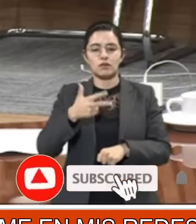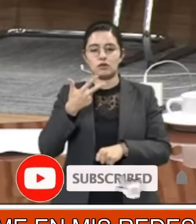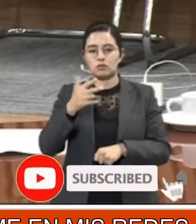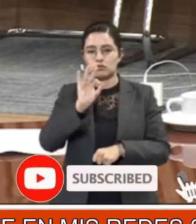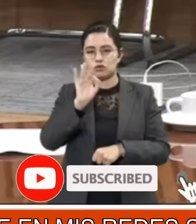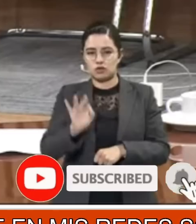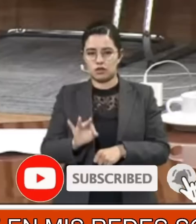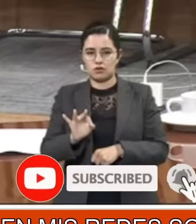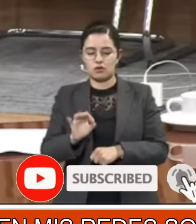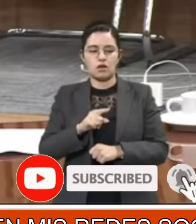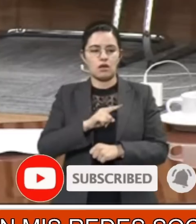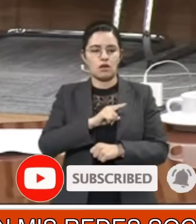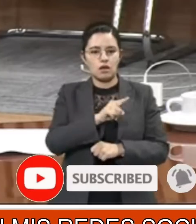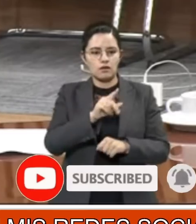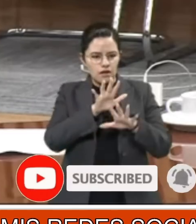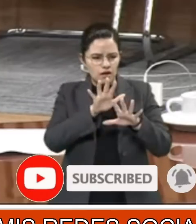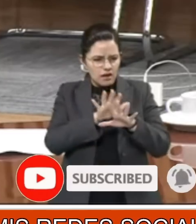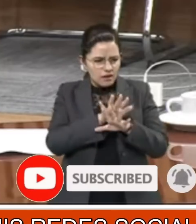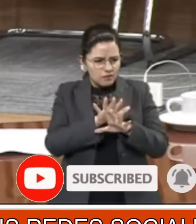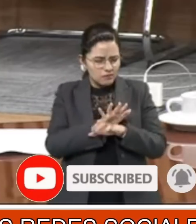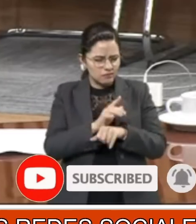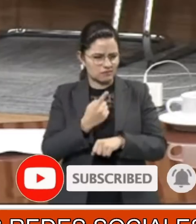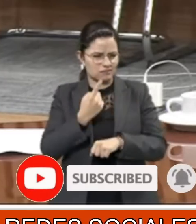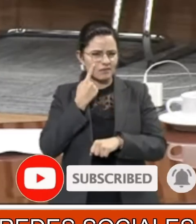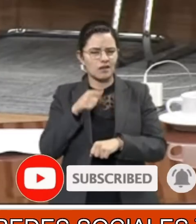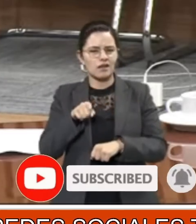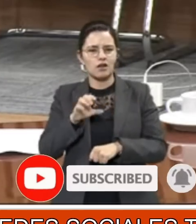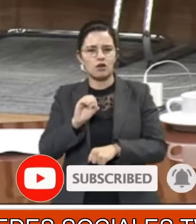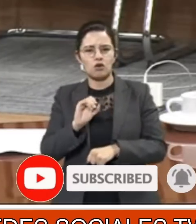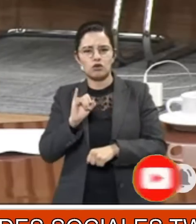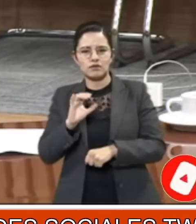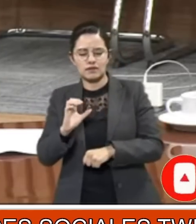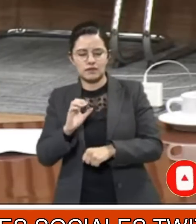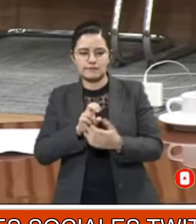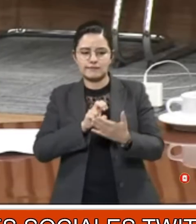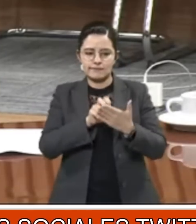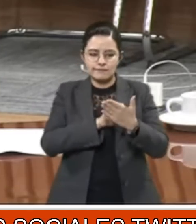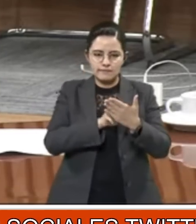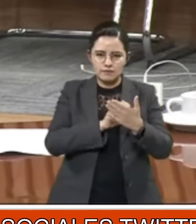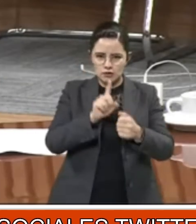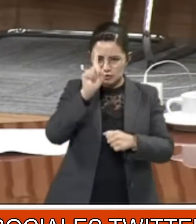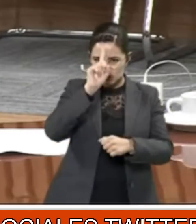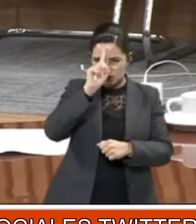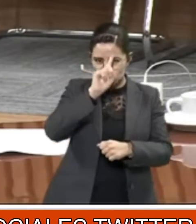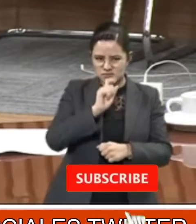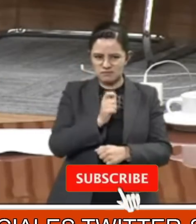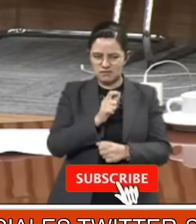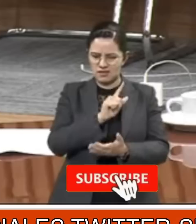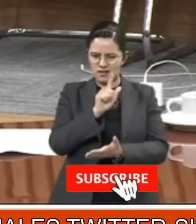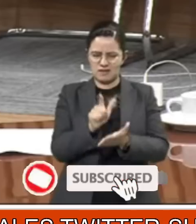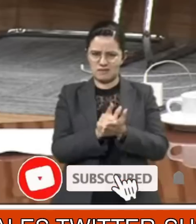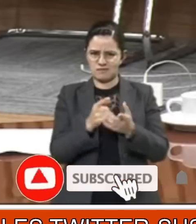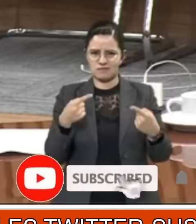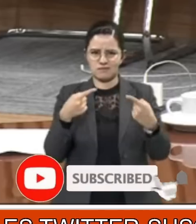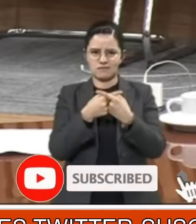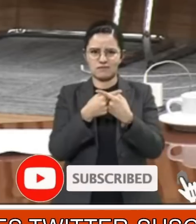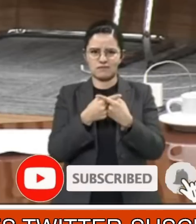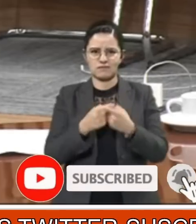una completa opacidad y solamente mediante acuerdo, es decir, por instrucciones directas de la Secretaría Ejecutiva, se dieran